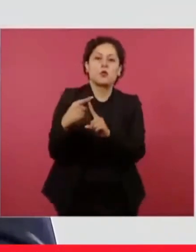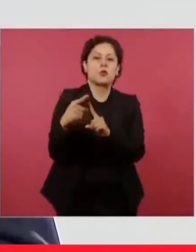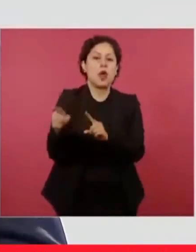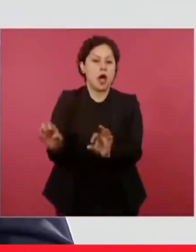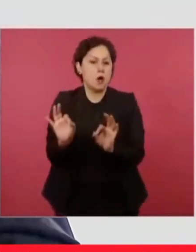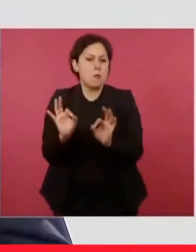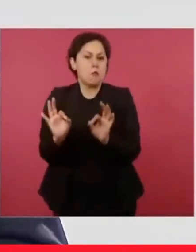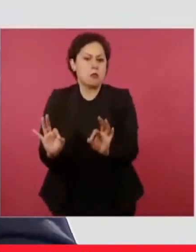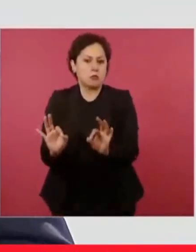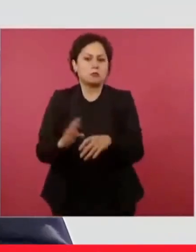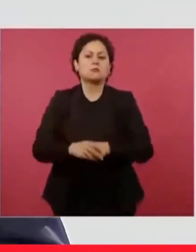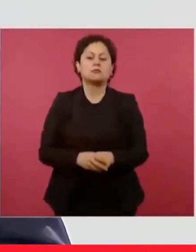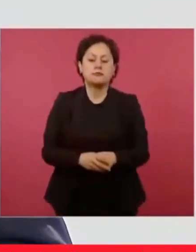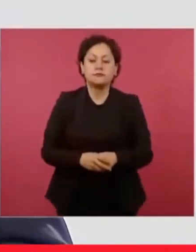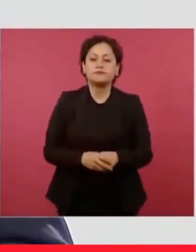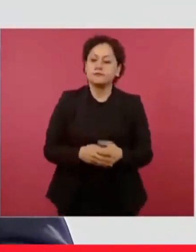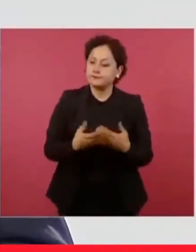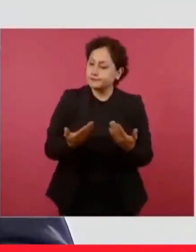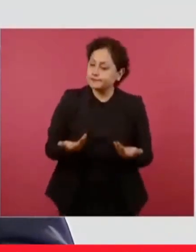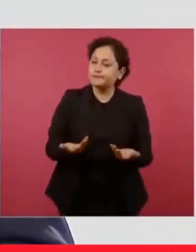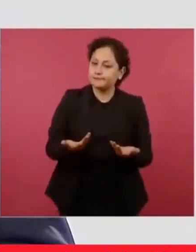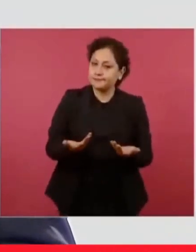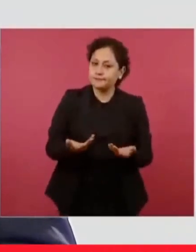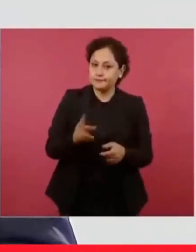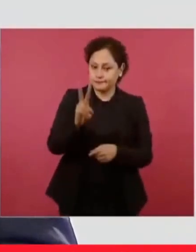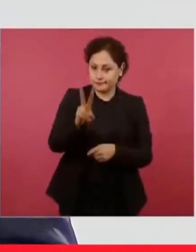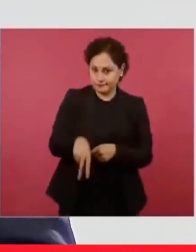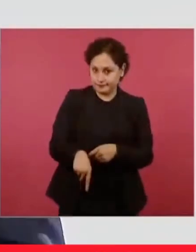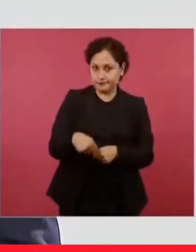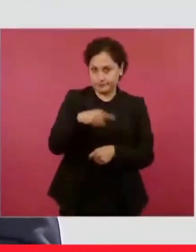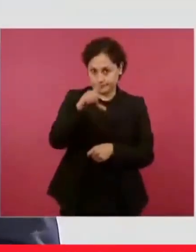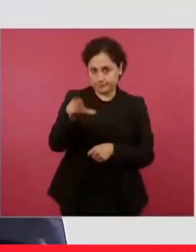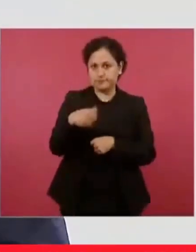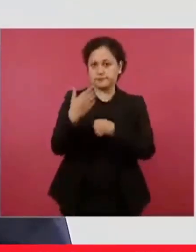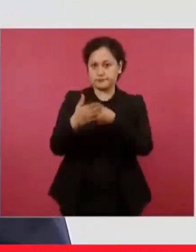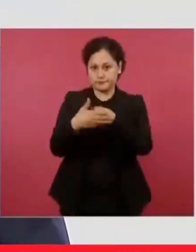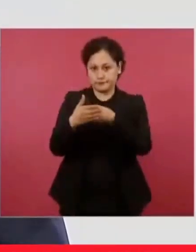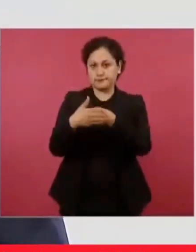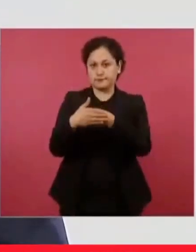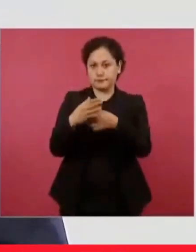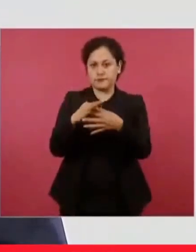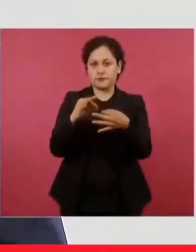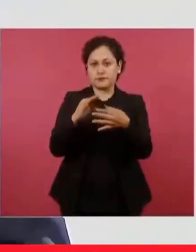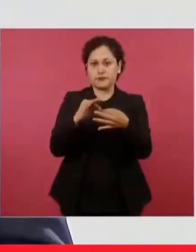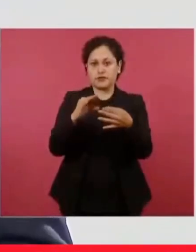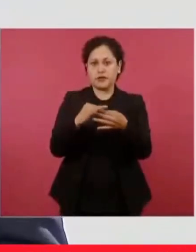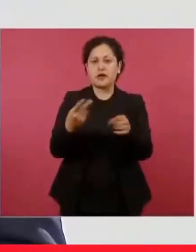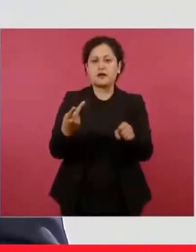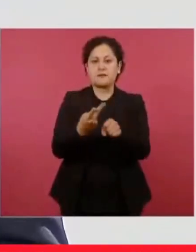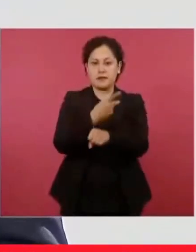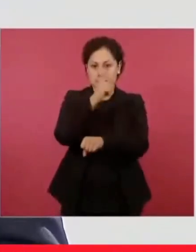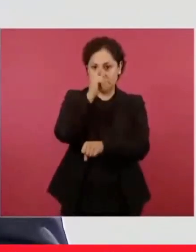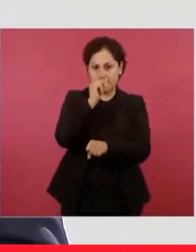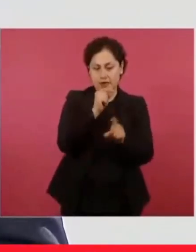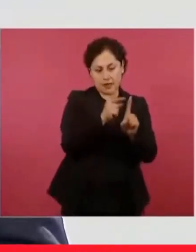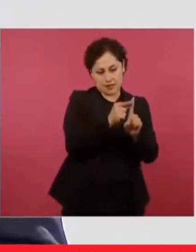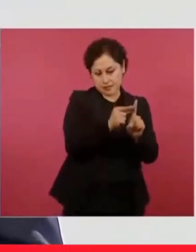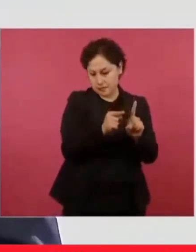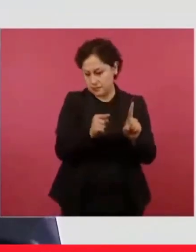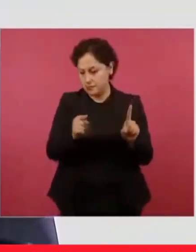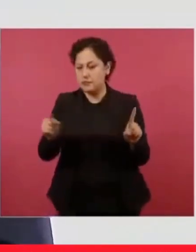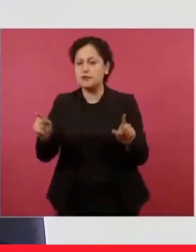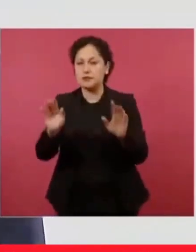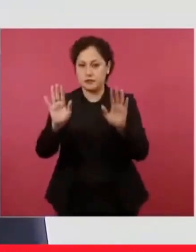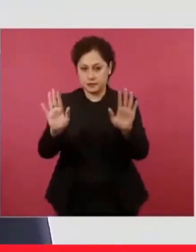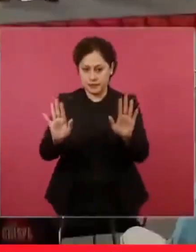forma puntual, algunas fallas, ya veremos más adelante una línea de tiempo con la secuencia de las acciones que se tomaron y lo